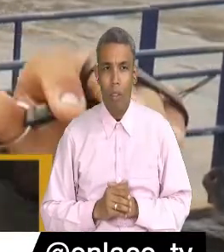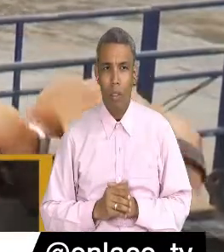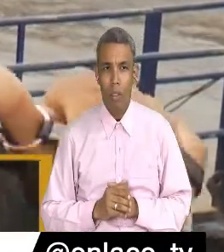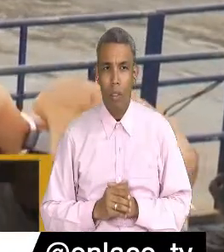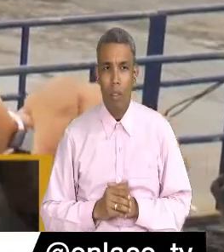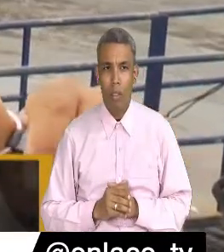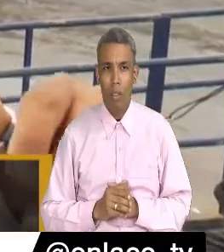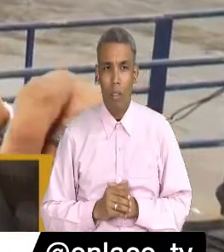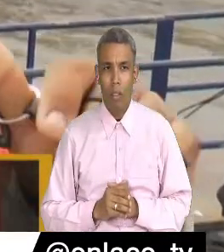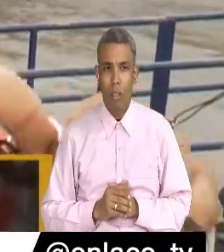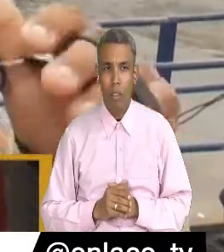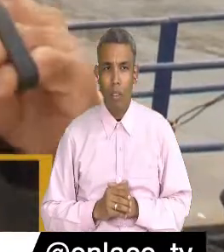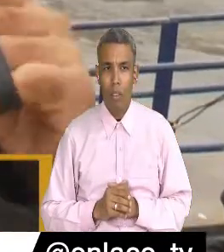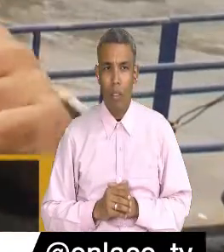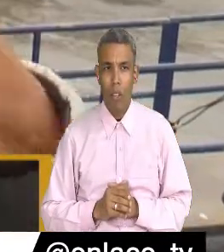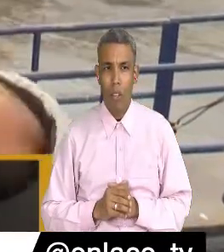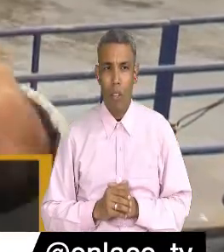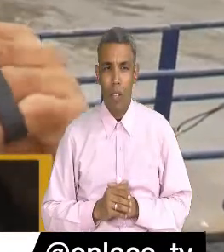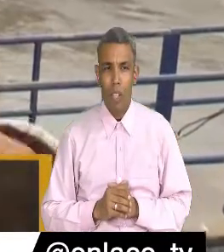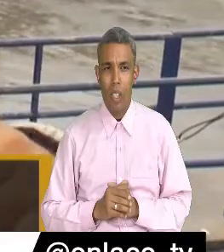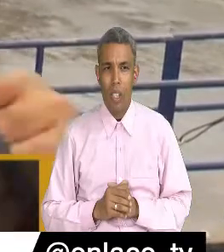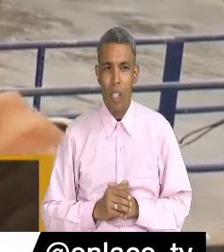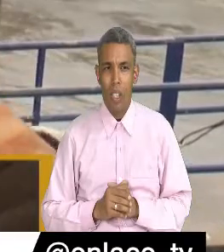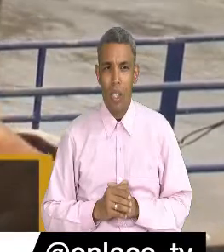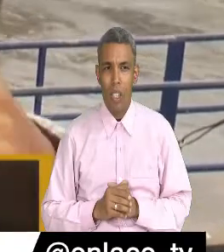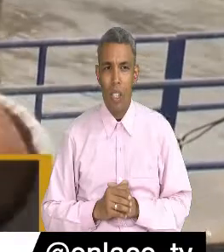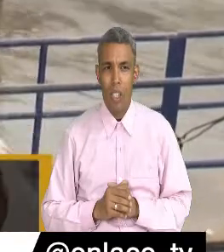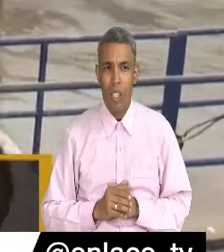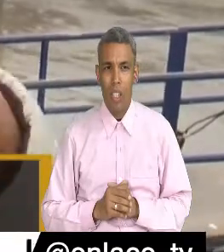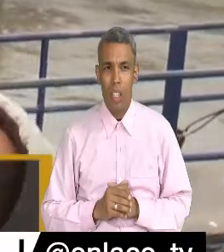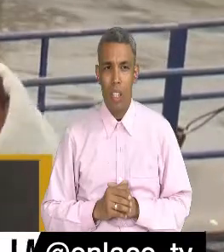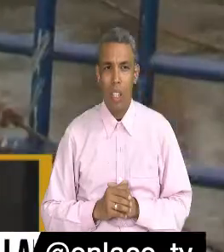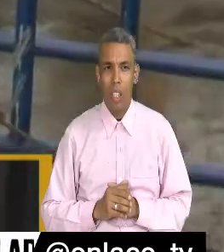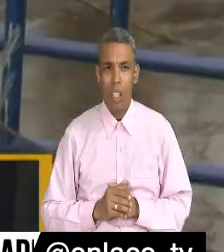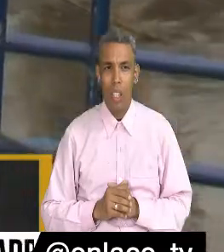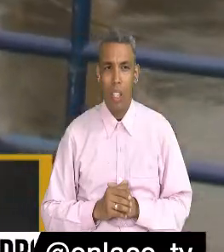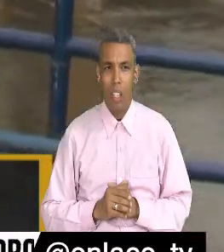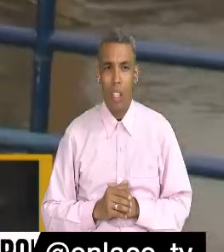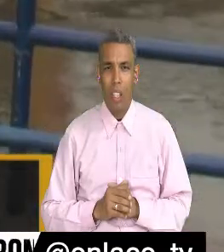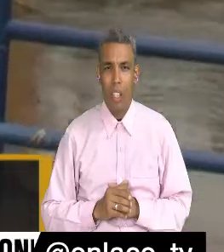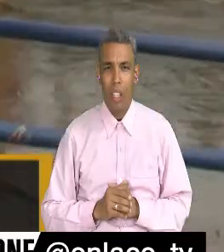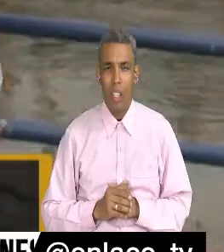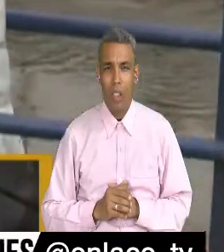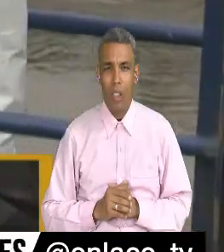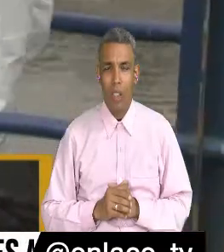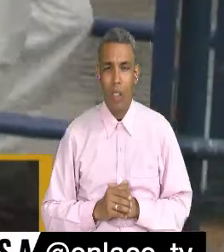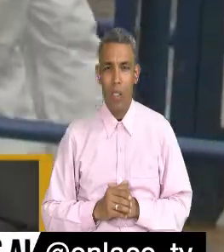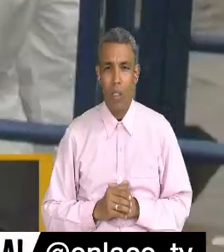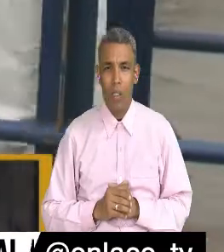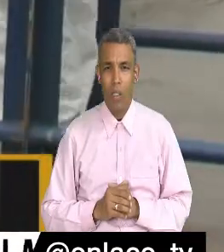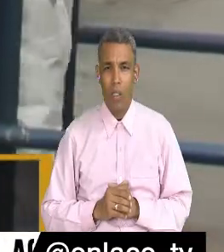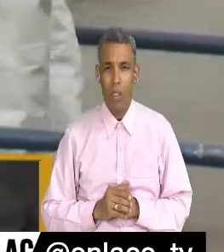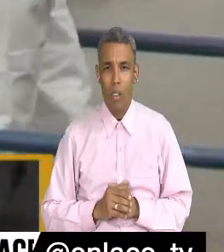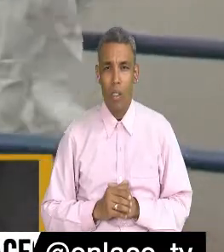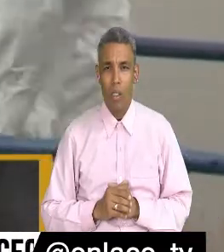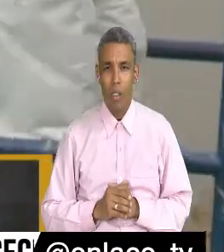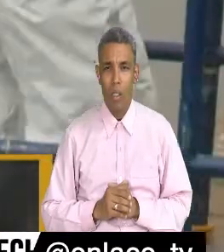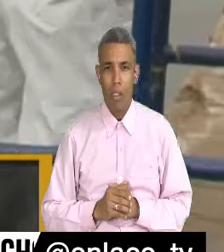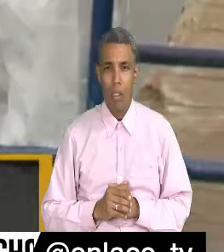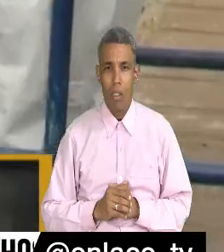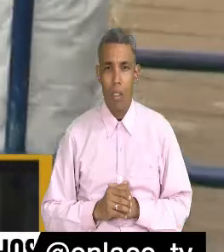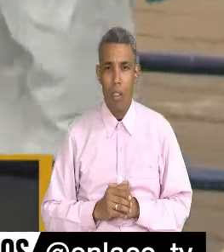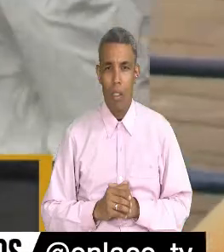usted está pura para ayudarte. Y ella dijo, no, mano, hágale, que yo voy bien, hágale. Entonces mi hermano vio que él iba bien. Entonces mi hermano le dijo, cuando volteó así, lo vio que él se estaba quedando